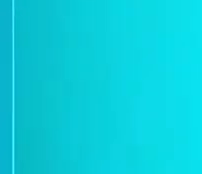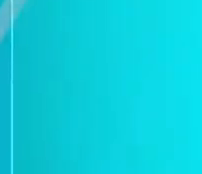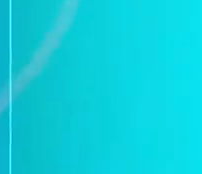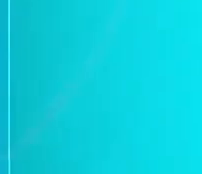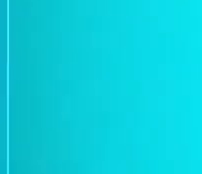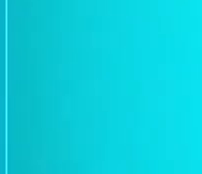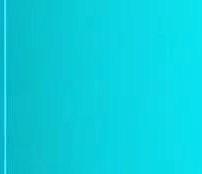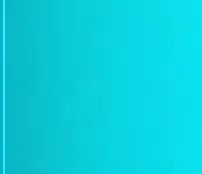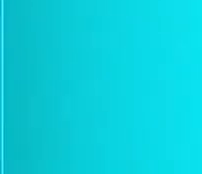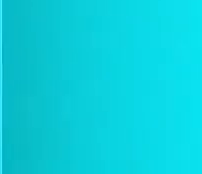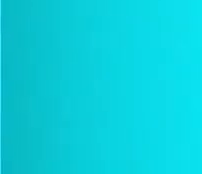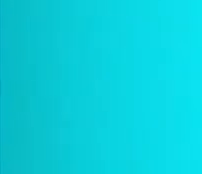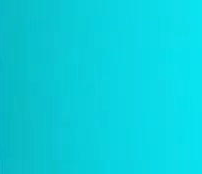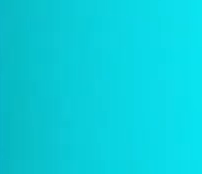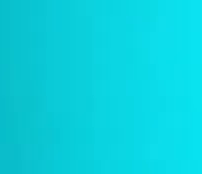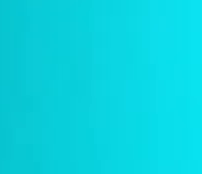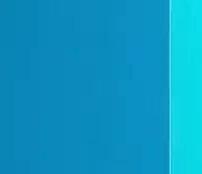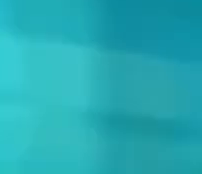Legislativo.